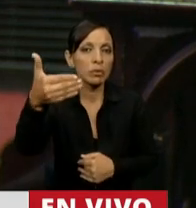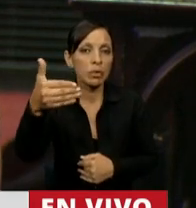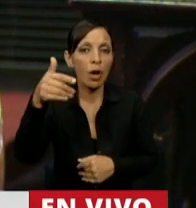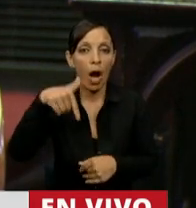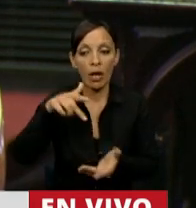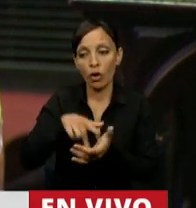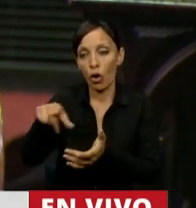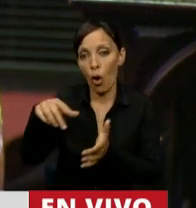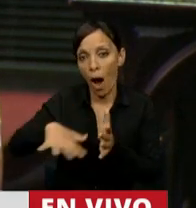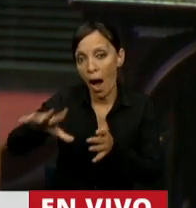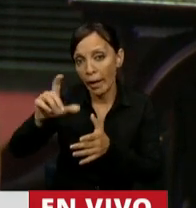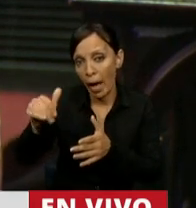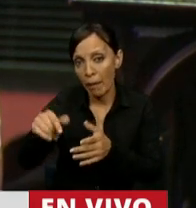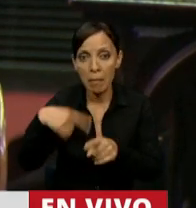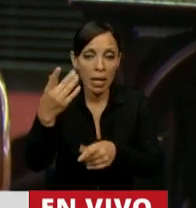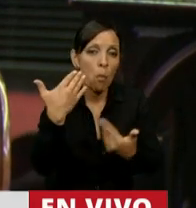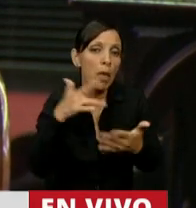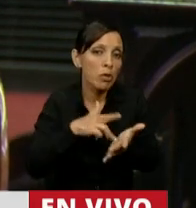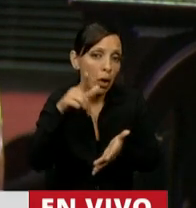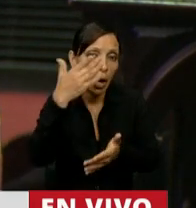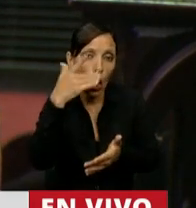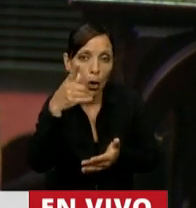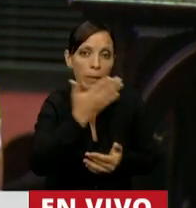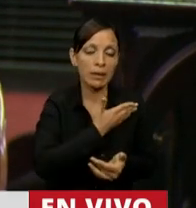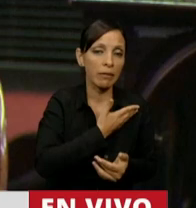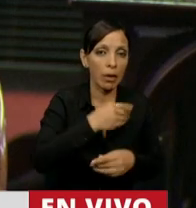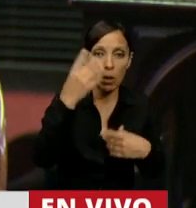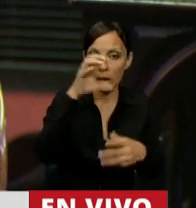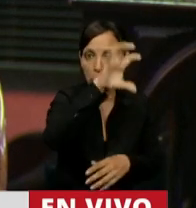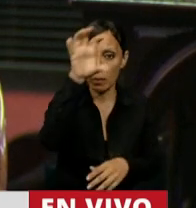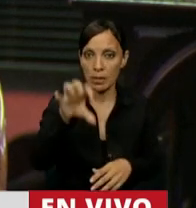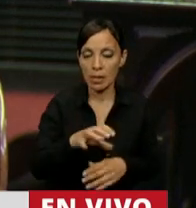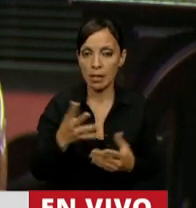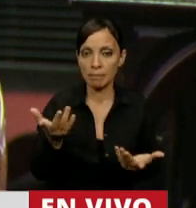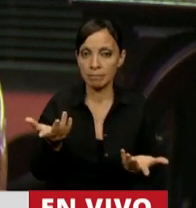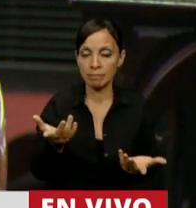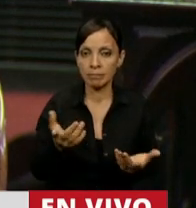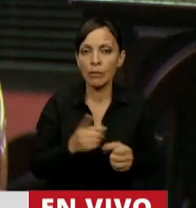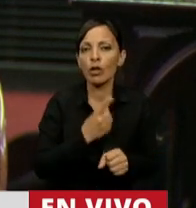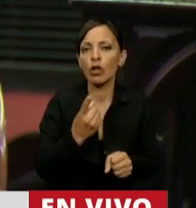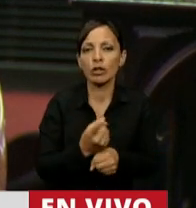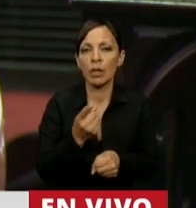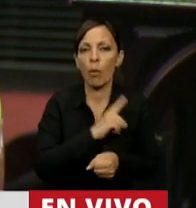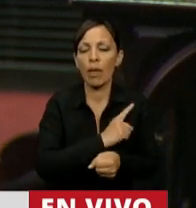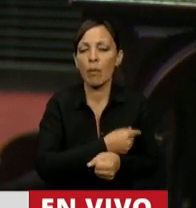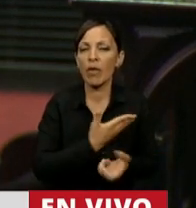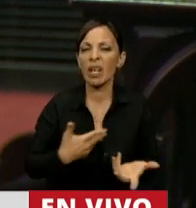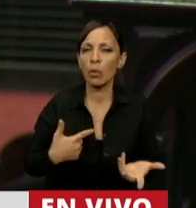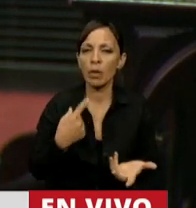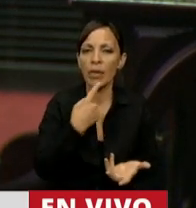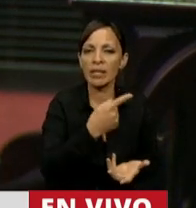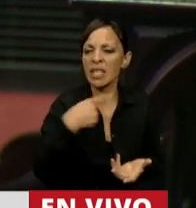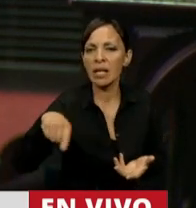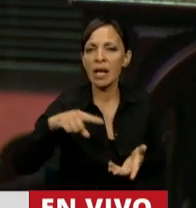de Buenos Aires, pero el día de la mañana puede ser Córdoba, Santa Fe o cualquier otra provincia. No pueden desconocer que nuestra ciudad